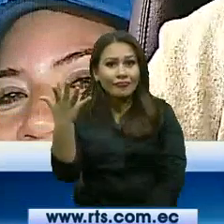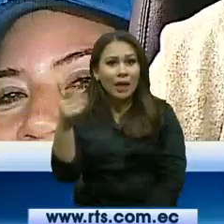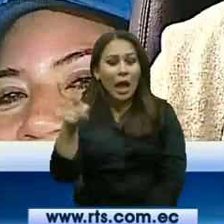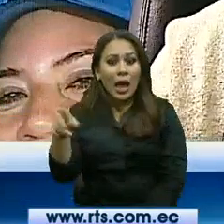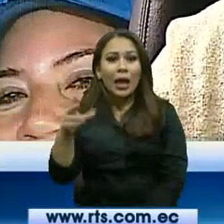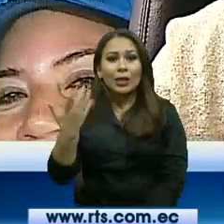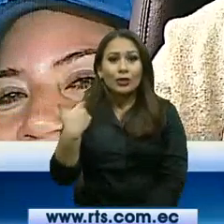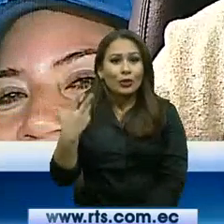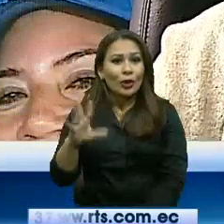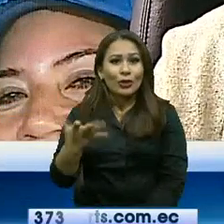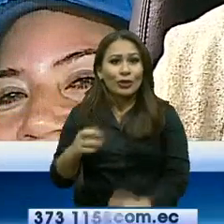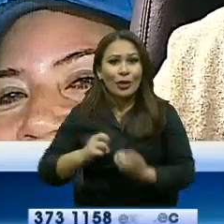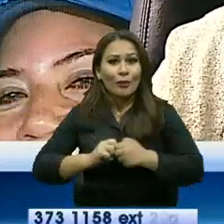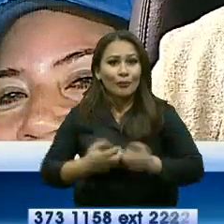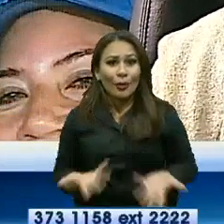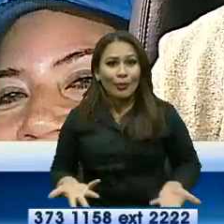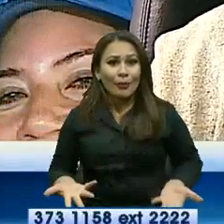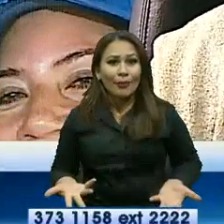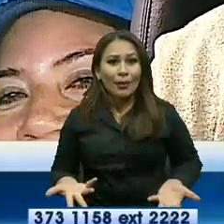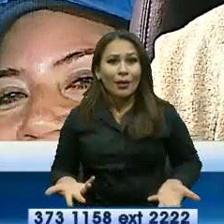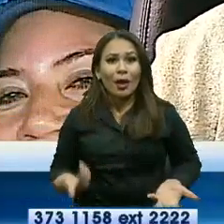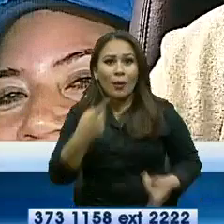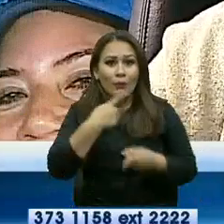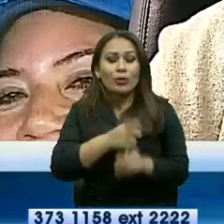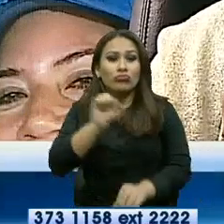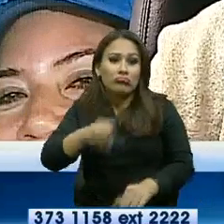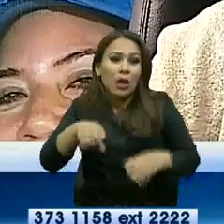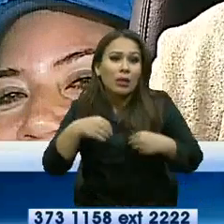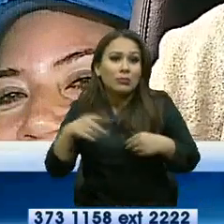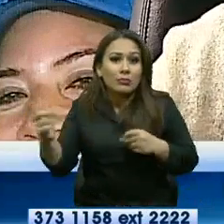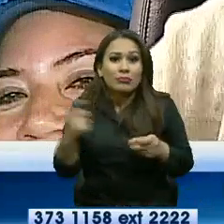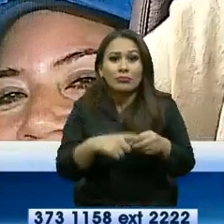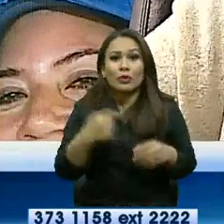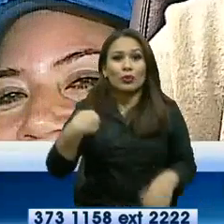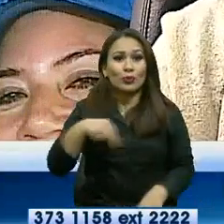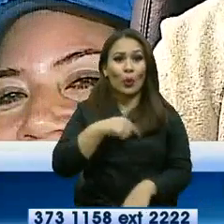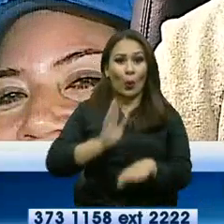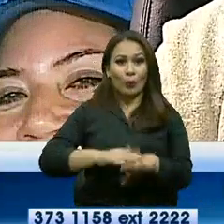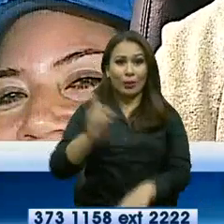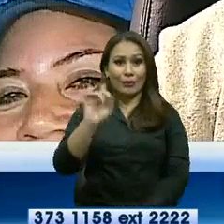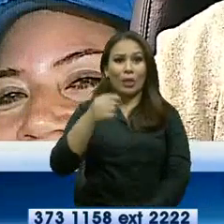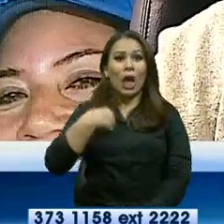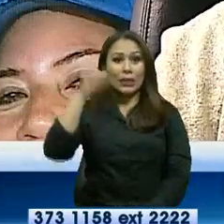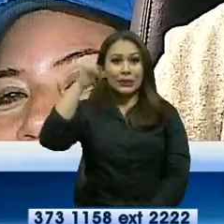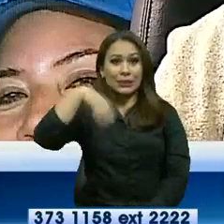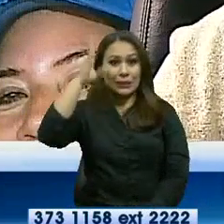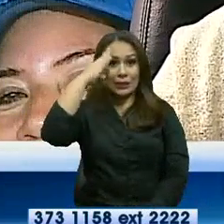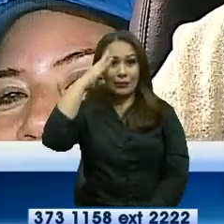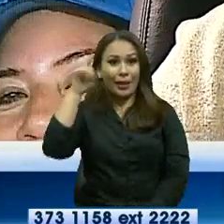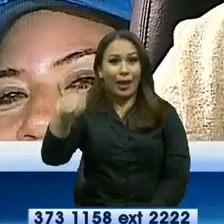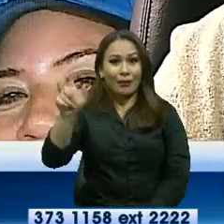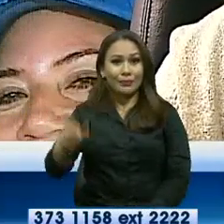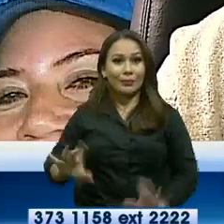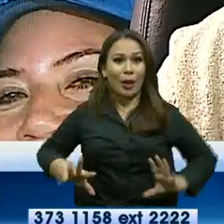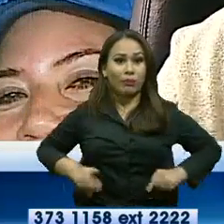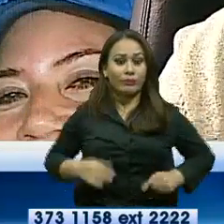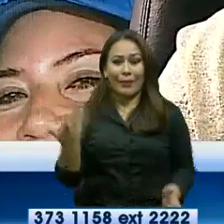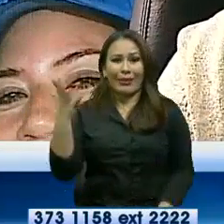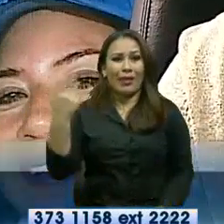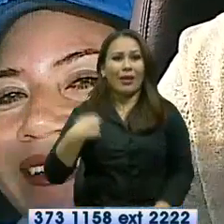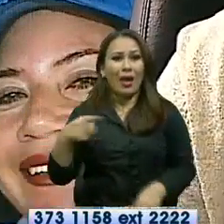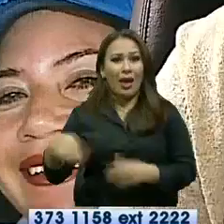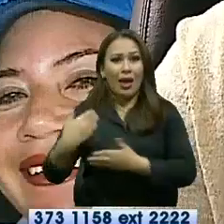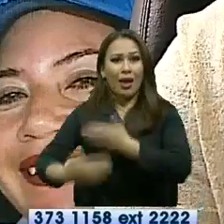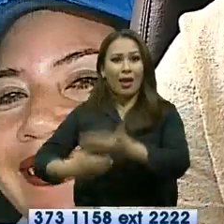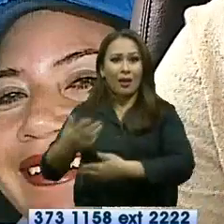los postulantes, entre ellos de quien se está hablando, el doctor Carlos Poli. Entonces es así que el proceso de selección de esta designación, de esta